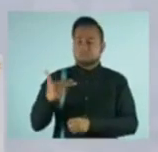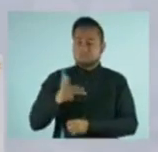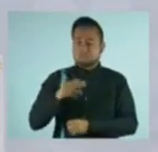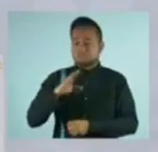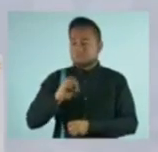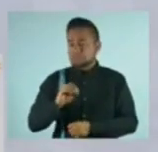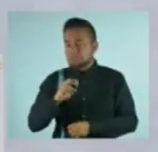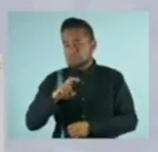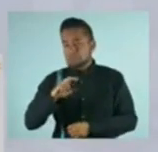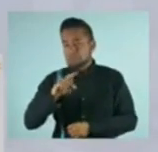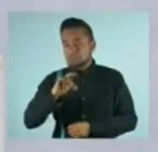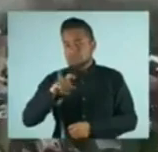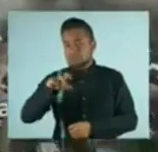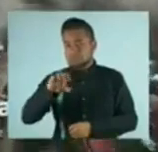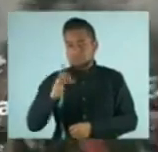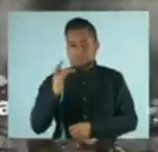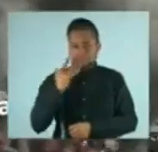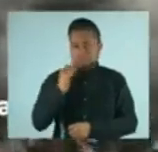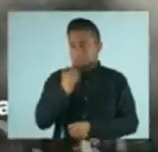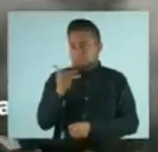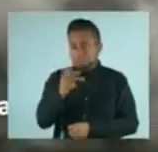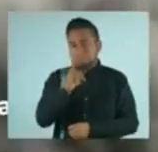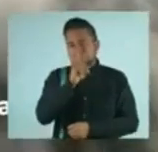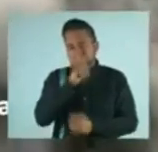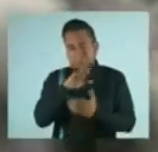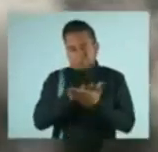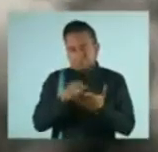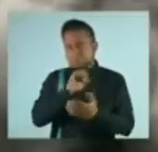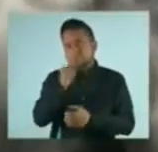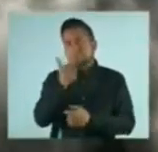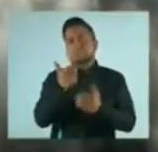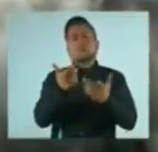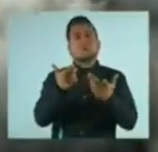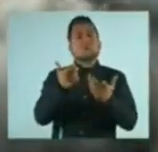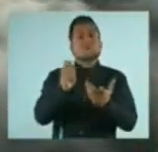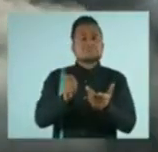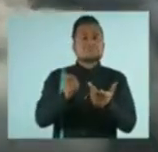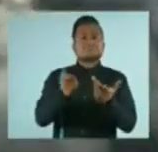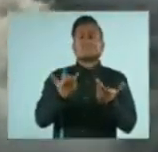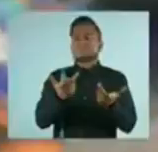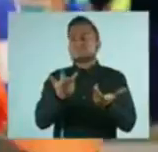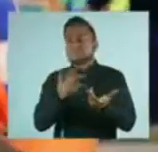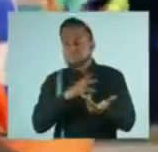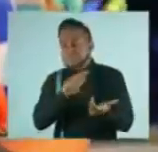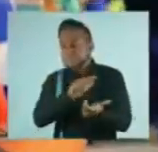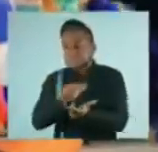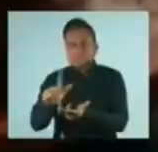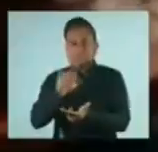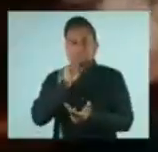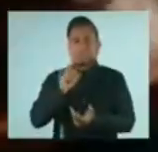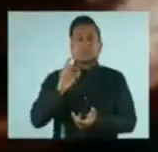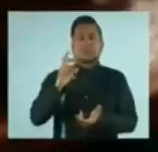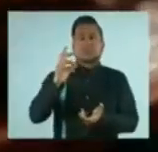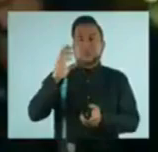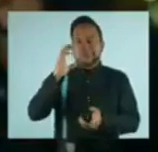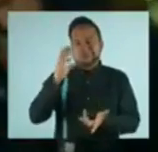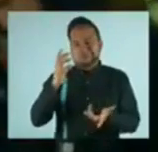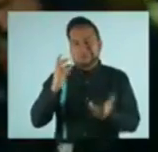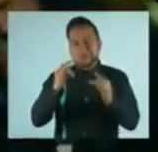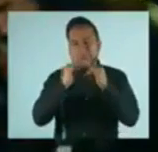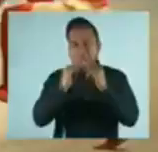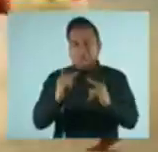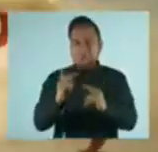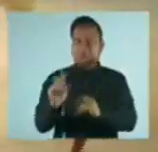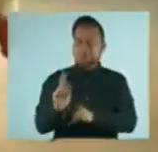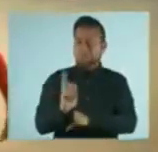desde hoteles sencillos, desde hostales, cabañas modernas, cabañas rústicas y